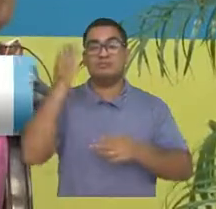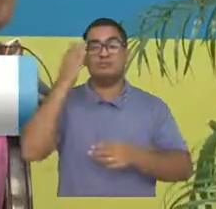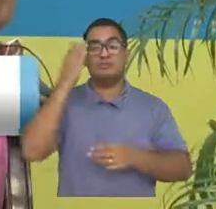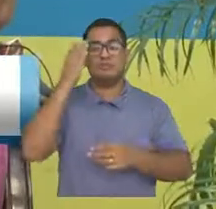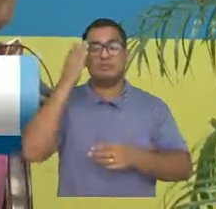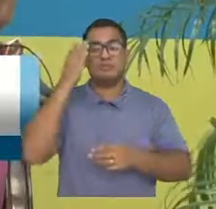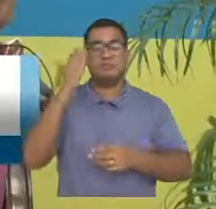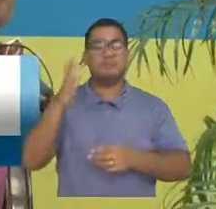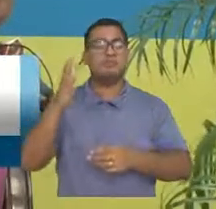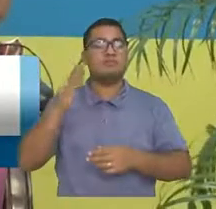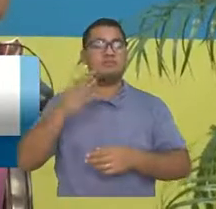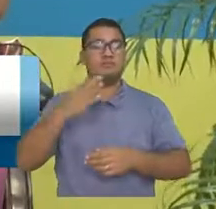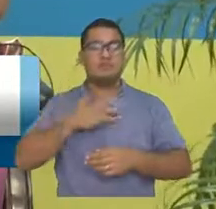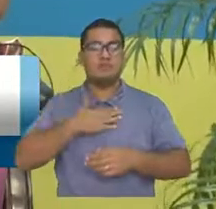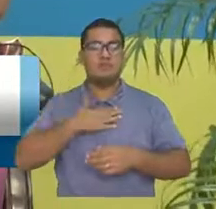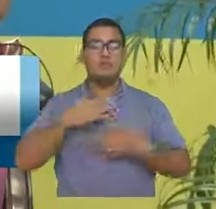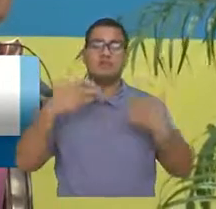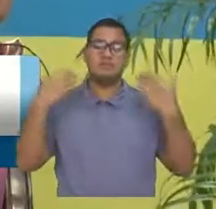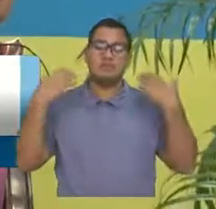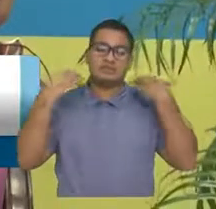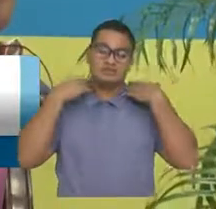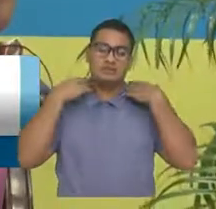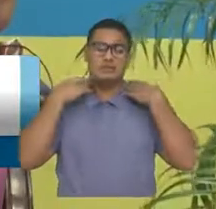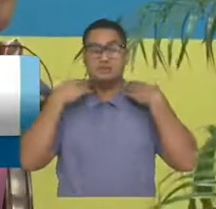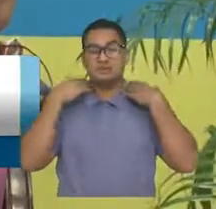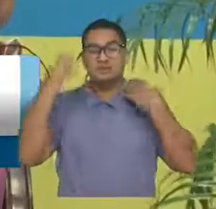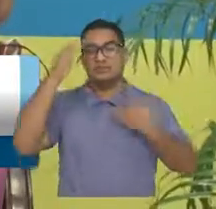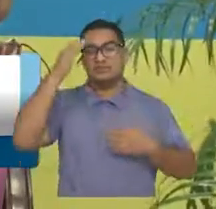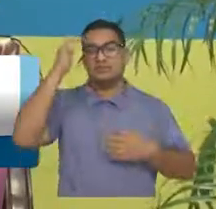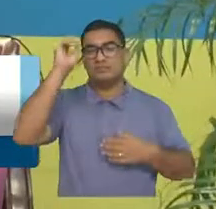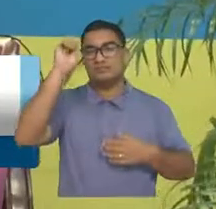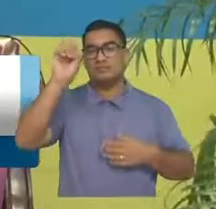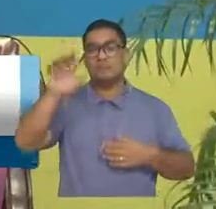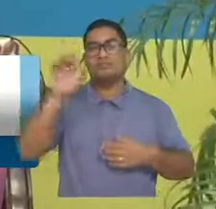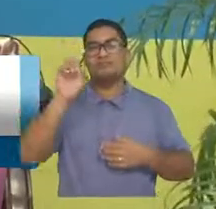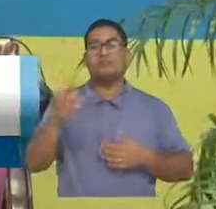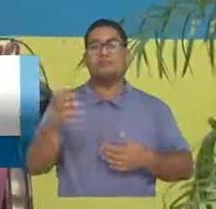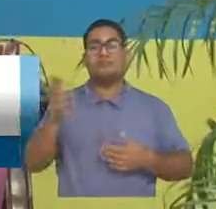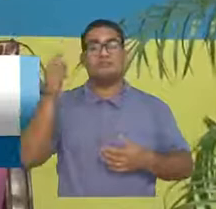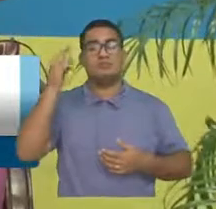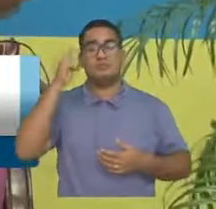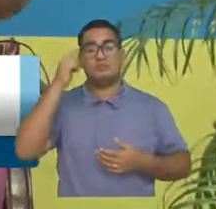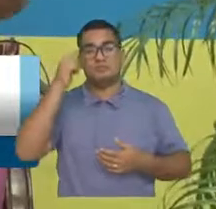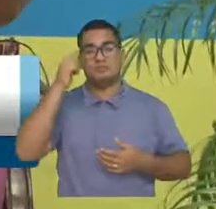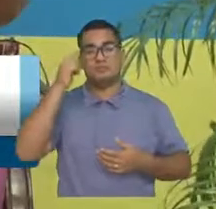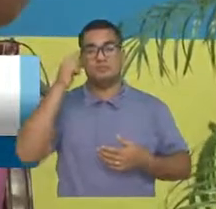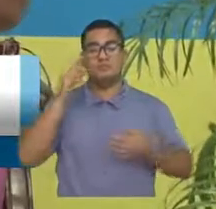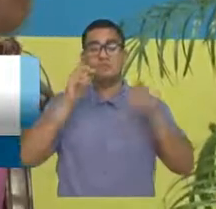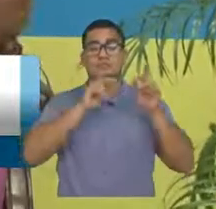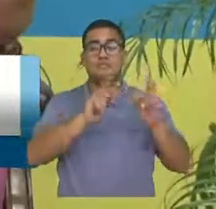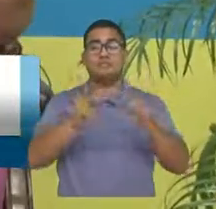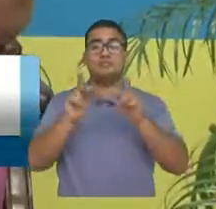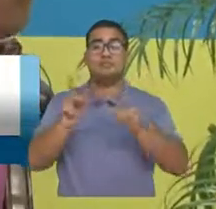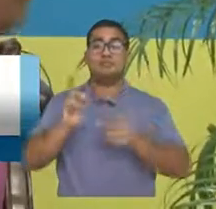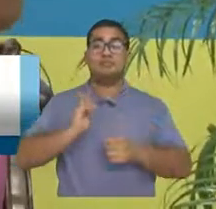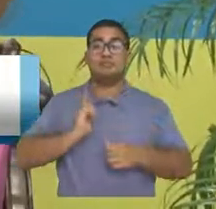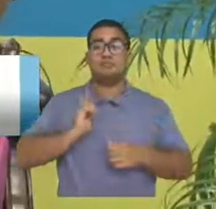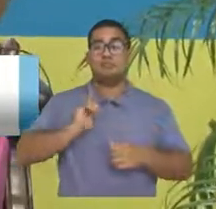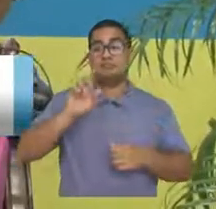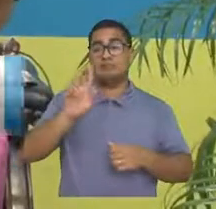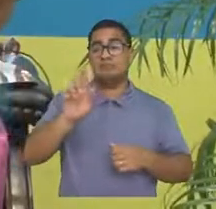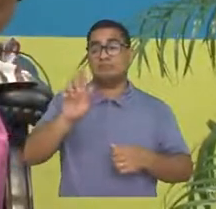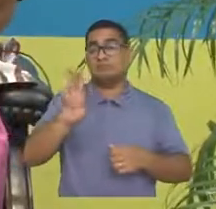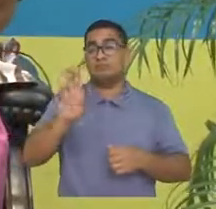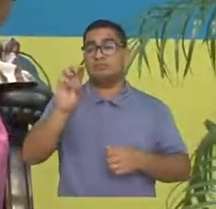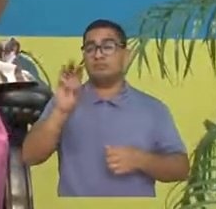que me duele la cabeza, ya me he bebido tantos medicamentos y pienso hasta que hay gente que piensa que hasta tiene un tumor, pero no